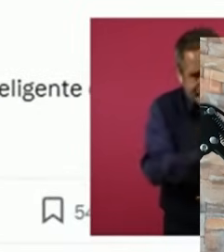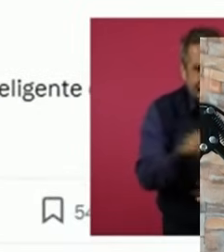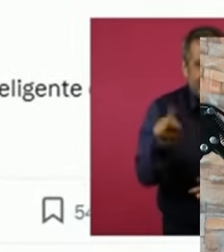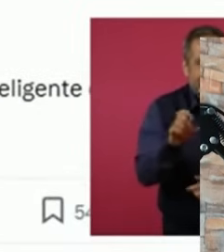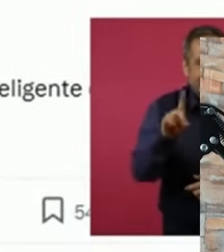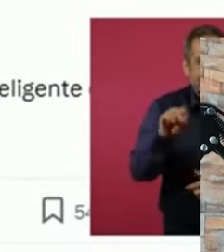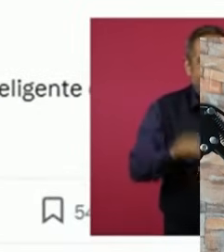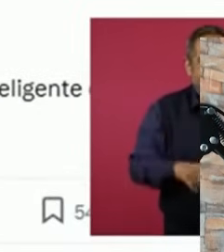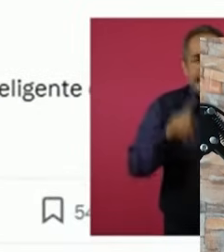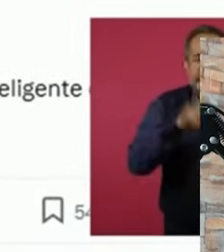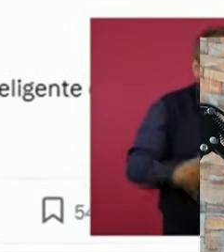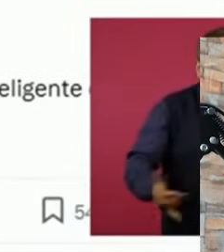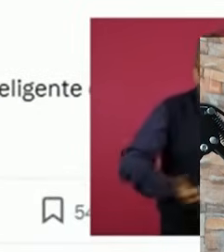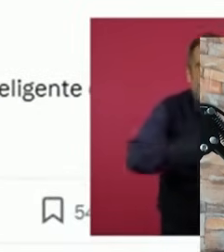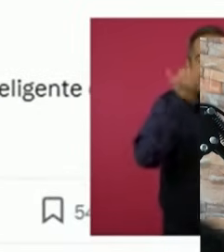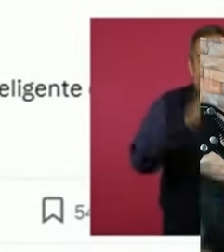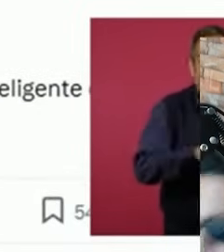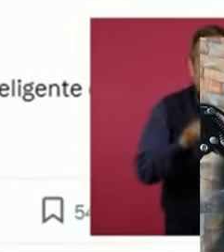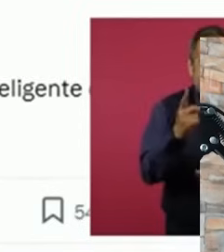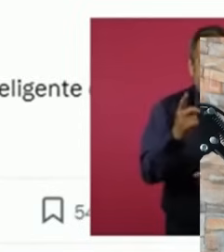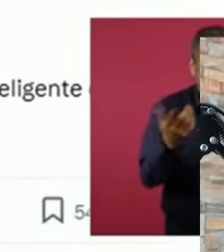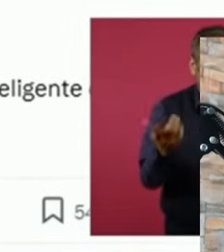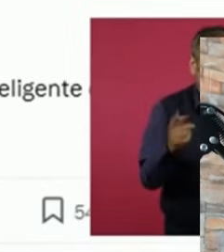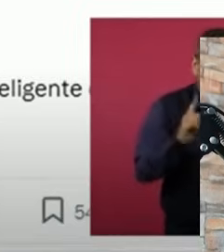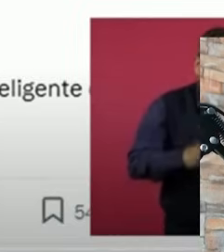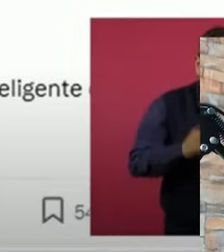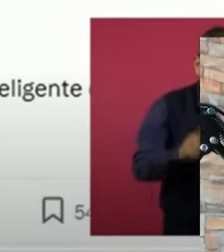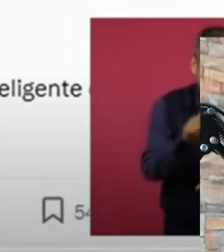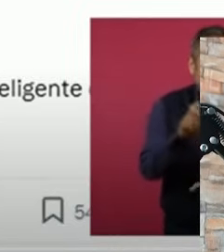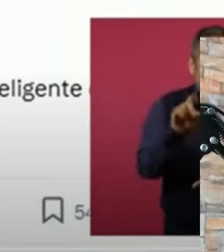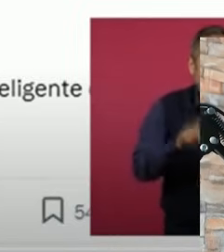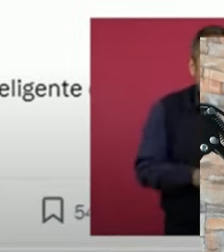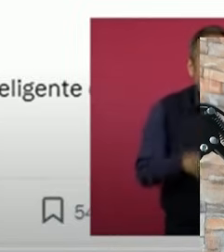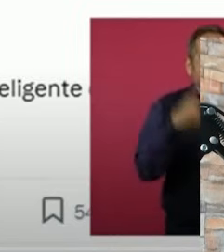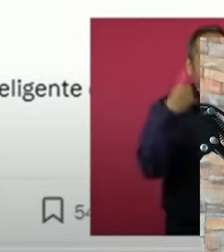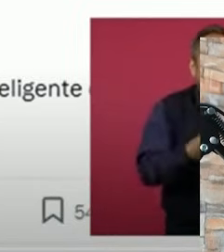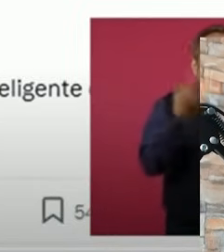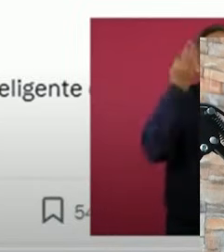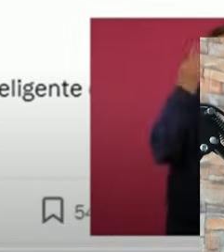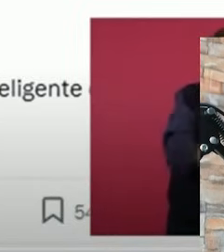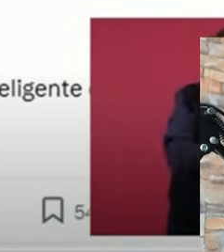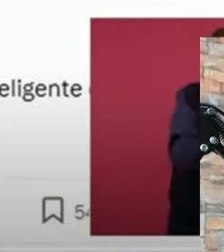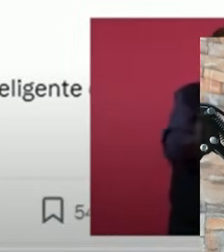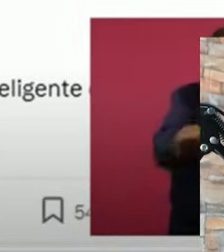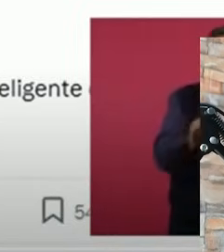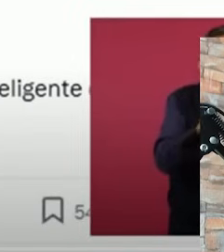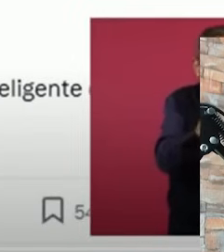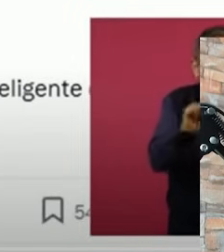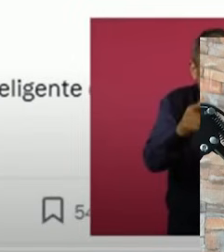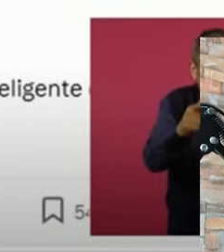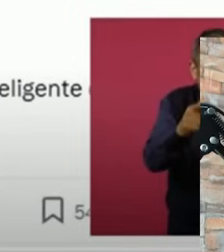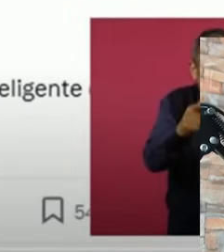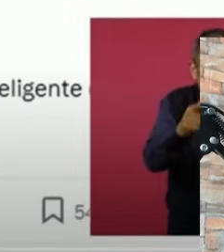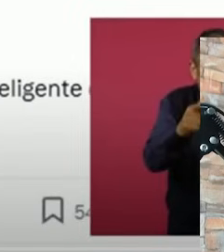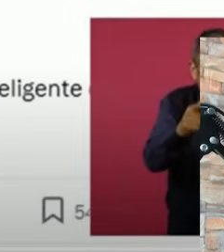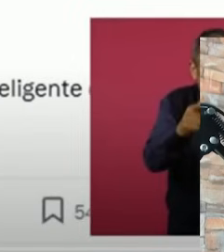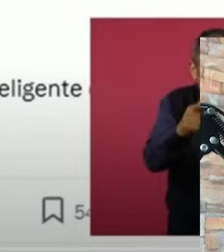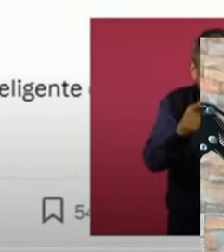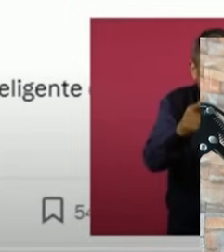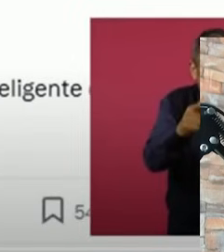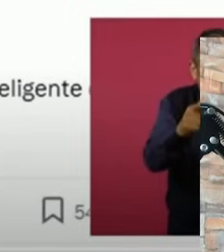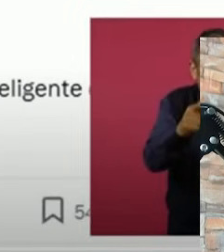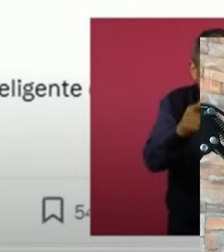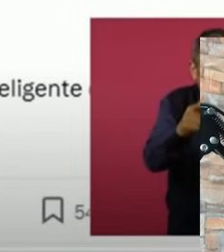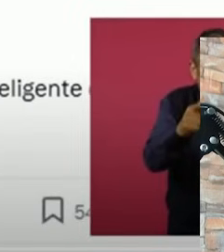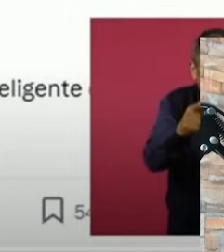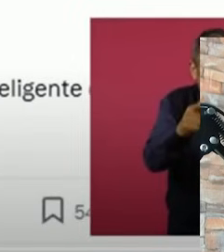¿Quién tuvo el error de diciembre? Zedillo. ¿Quién traicionó a Salinas? Zedillo. ¿Quién no conoce a